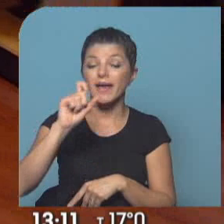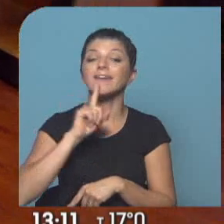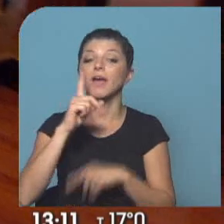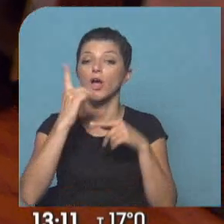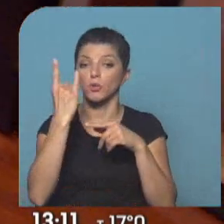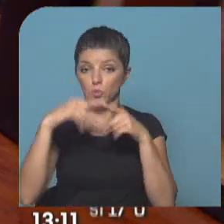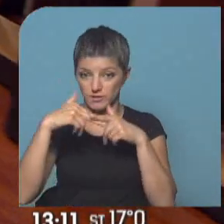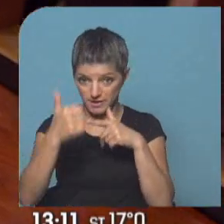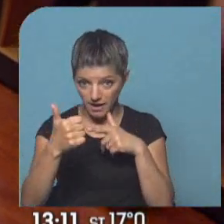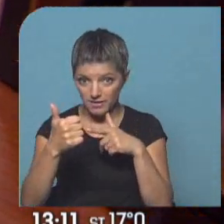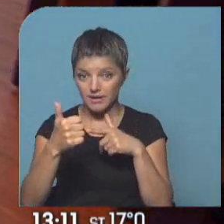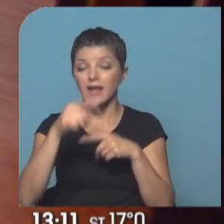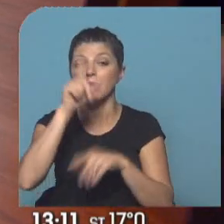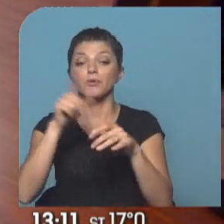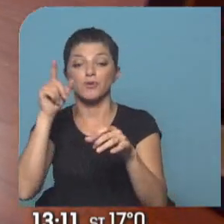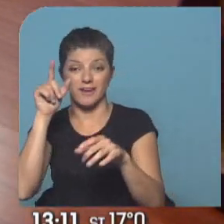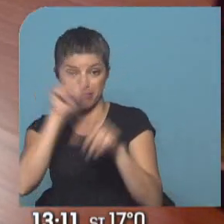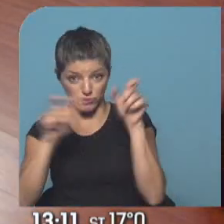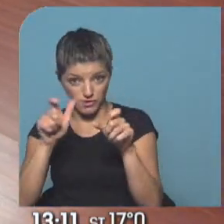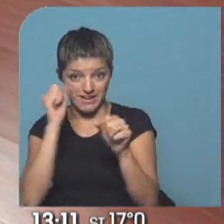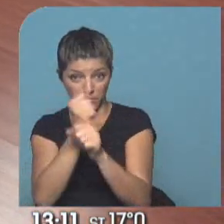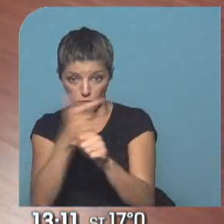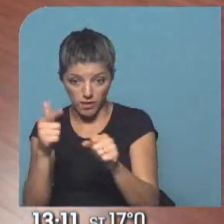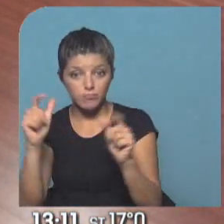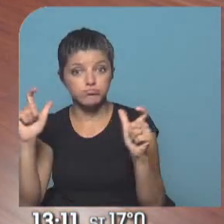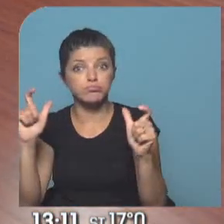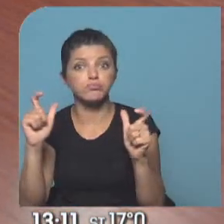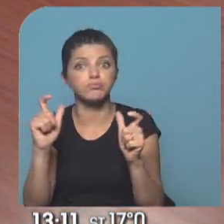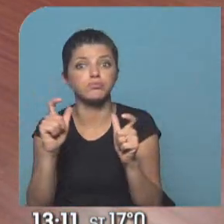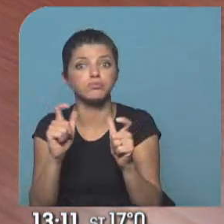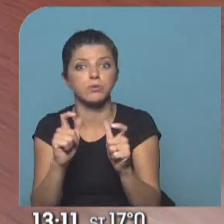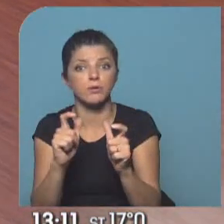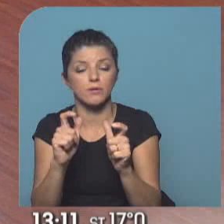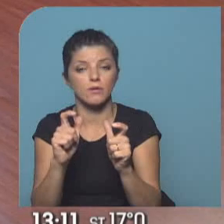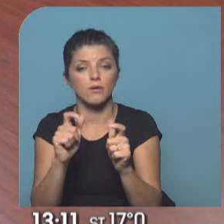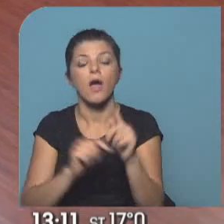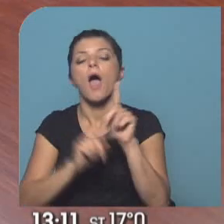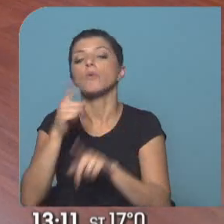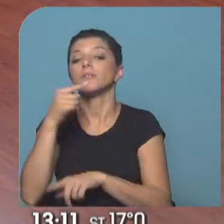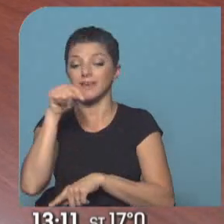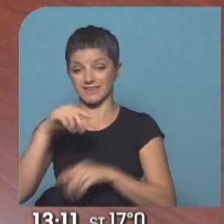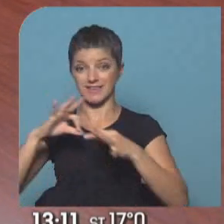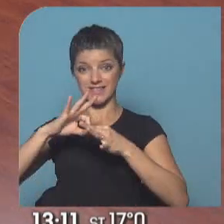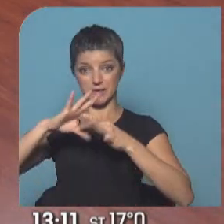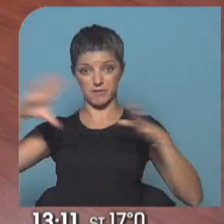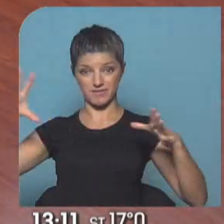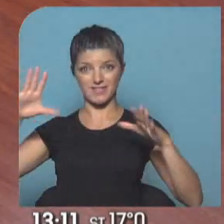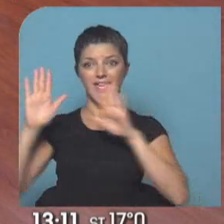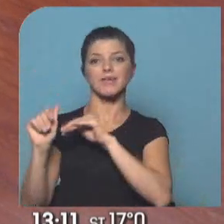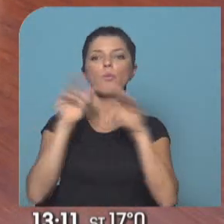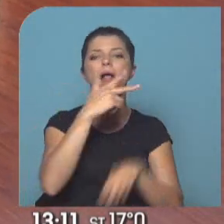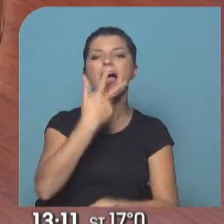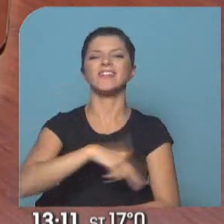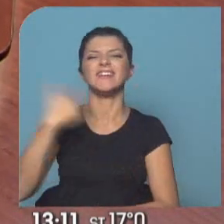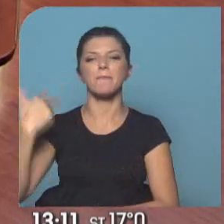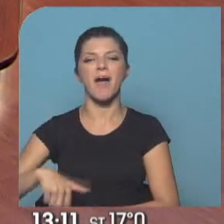el desempleo, el ATUR. Se dice claramente que una Cataluña independiente sería Dinamarca.